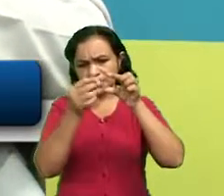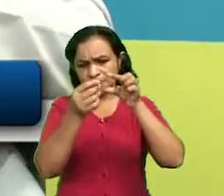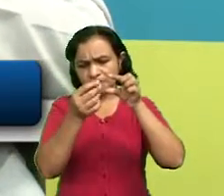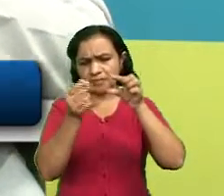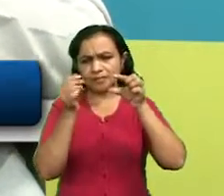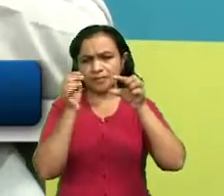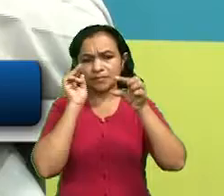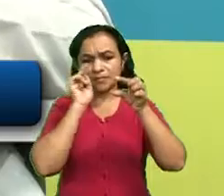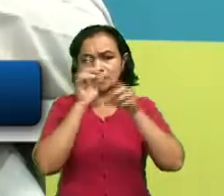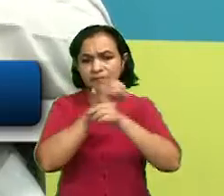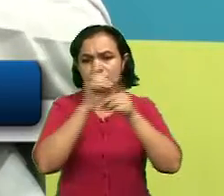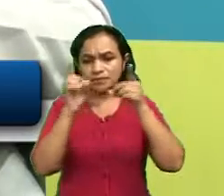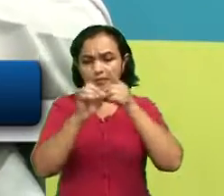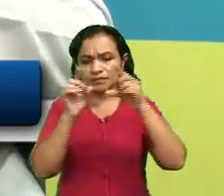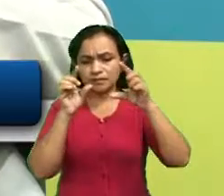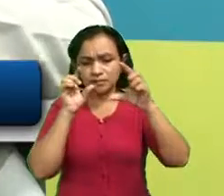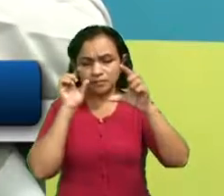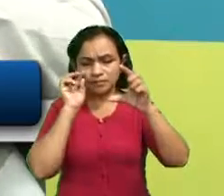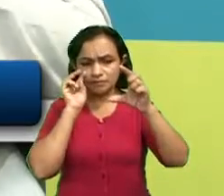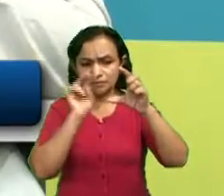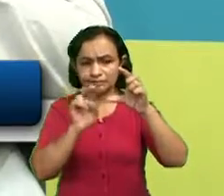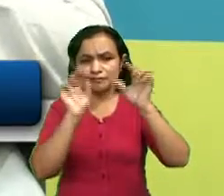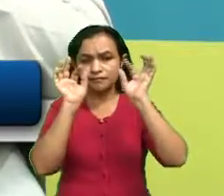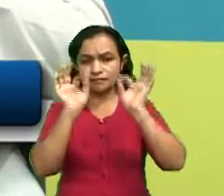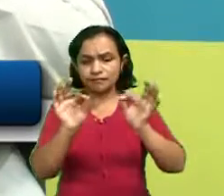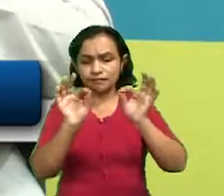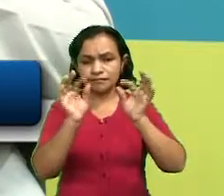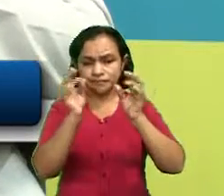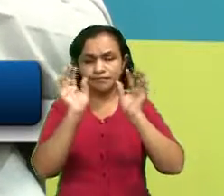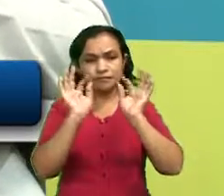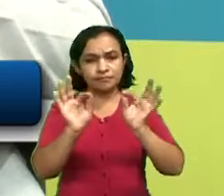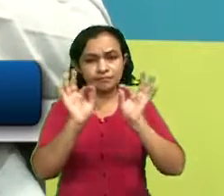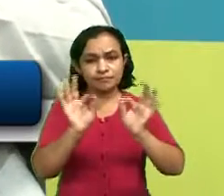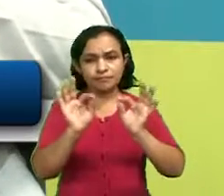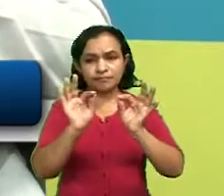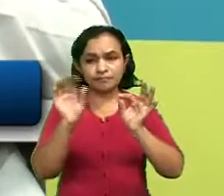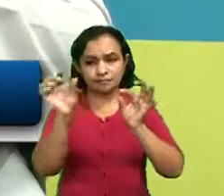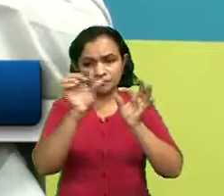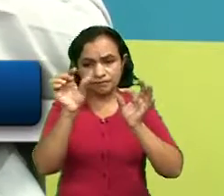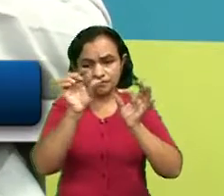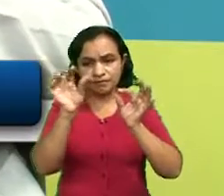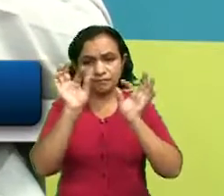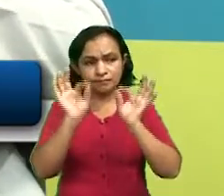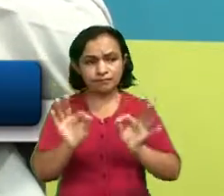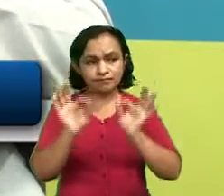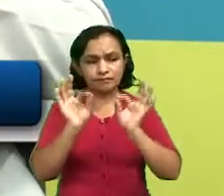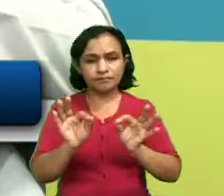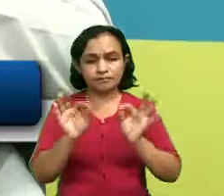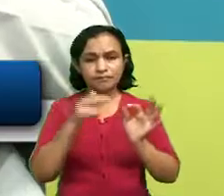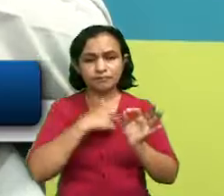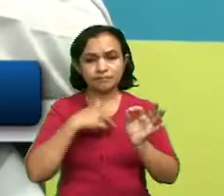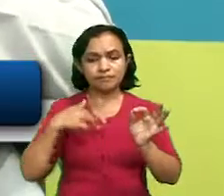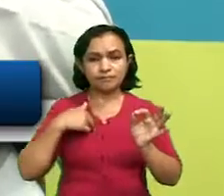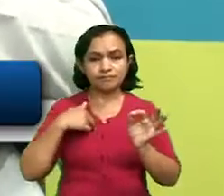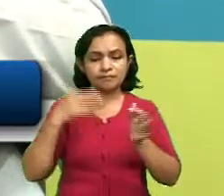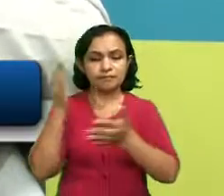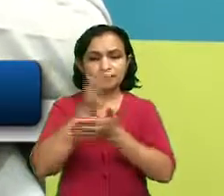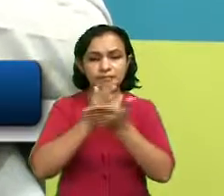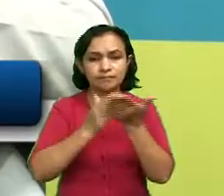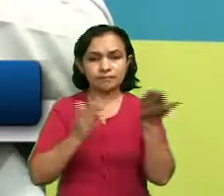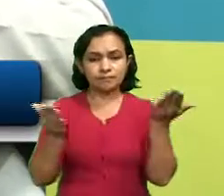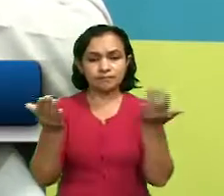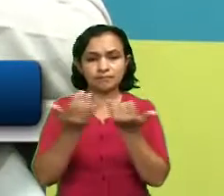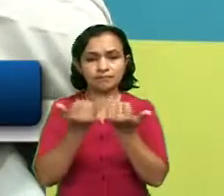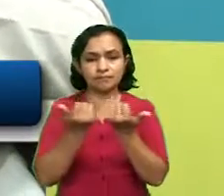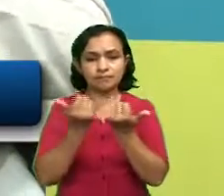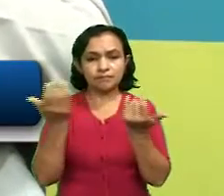líquido. Nosotros debemos de revisar como paciente, ver que el producto esté bueno, que el líquido está realmente como debe ser, ¿sí? Porque a veces hasta el mismo